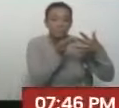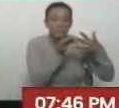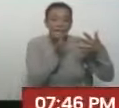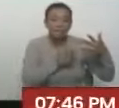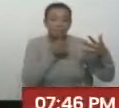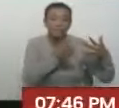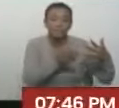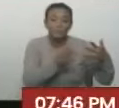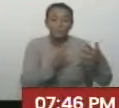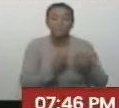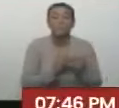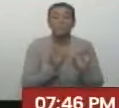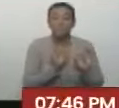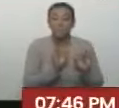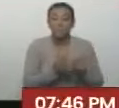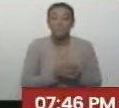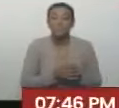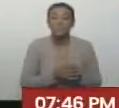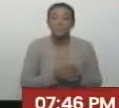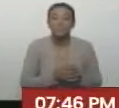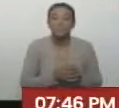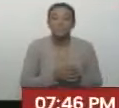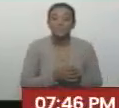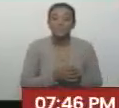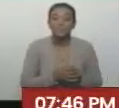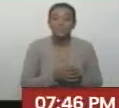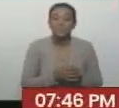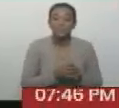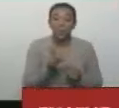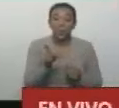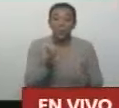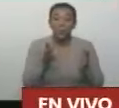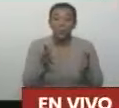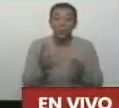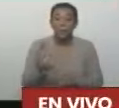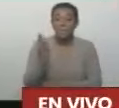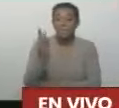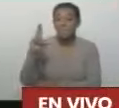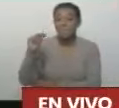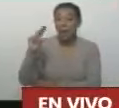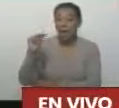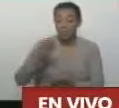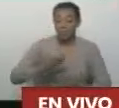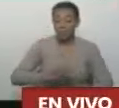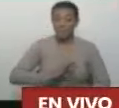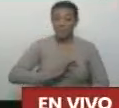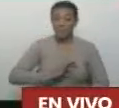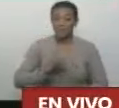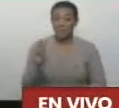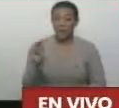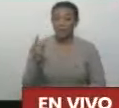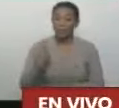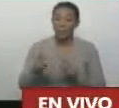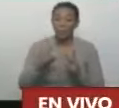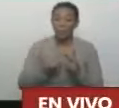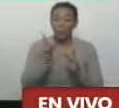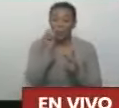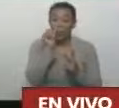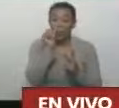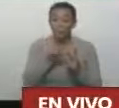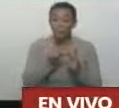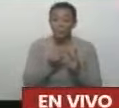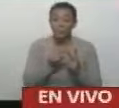que les dije, pero también obtiene medalla de plata otro venezolano,